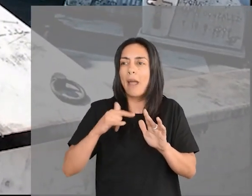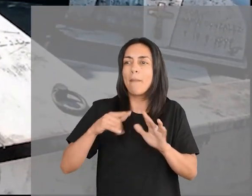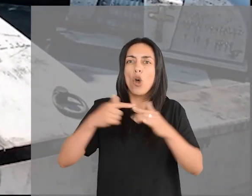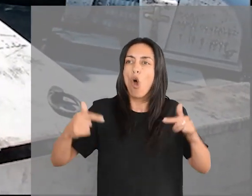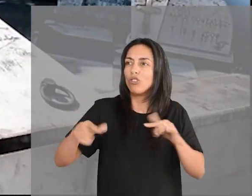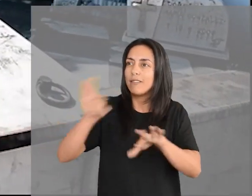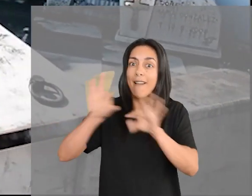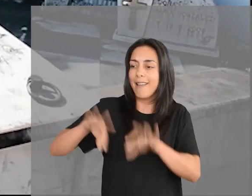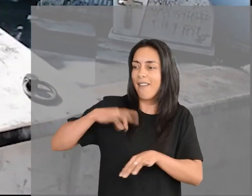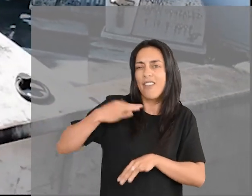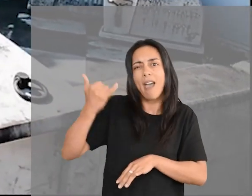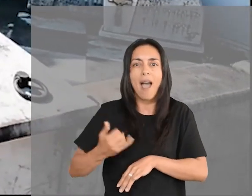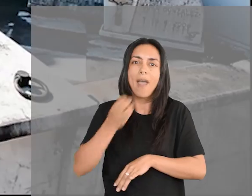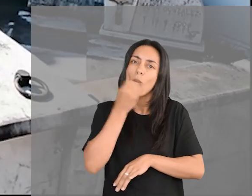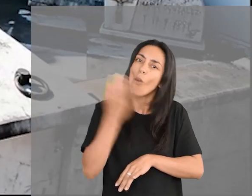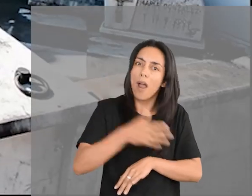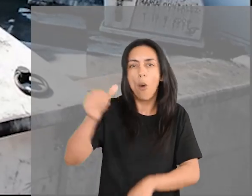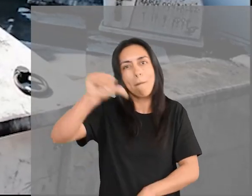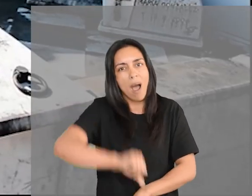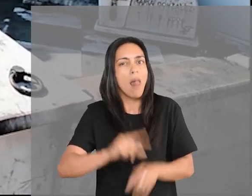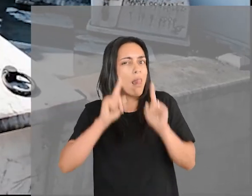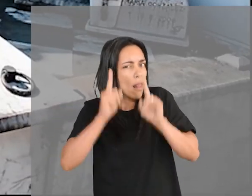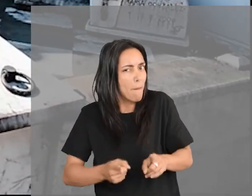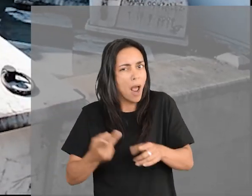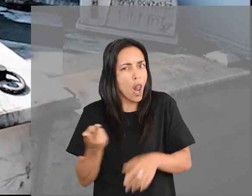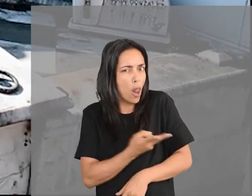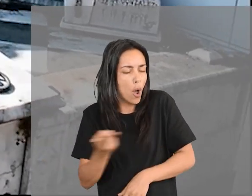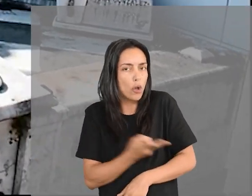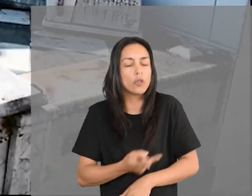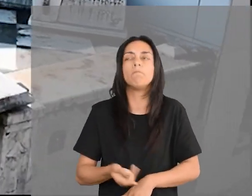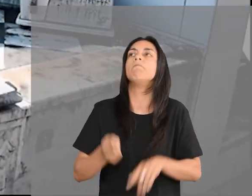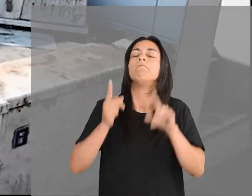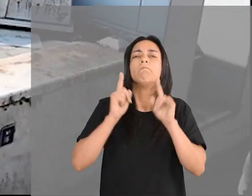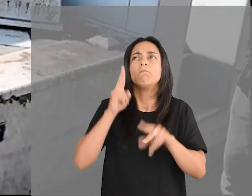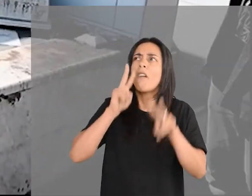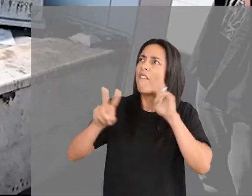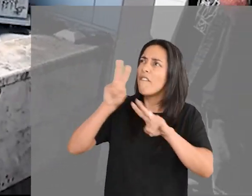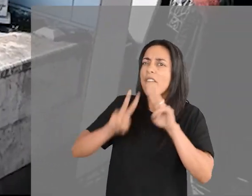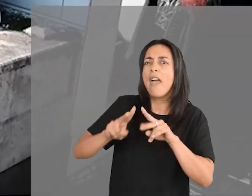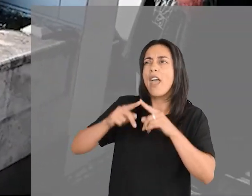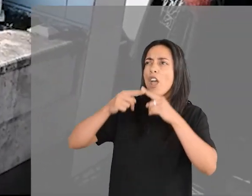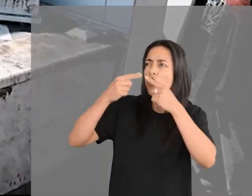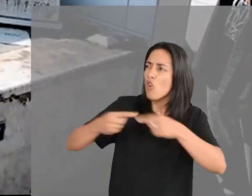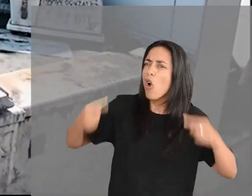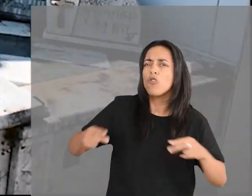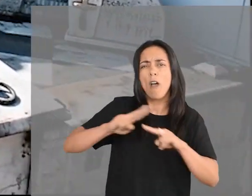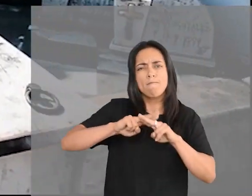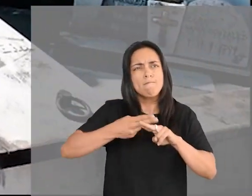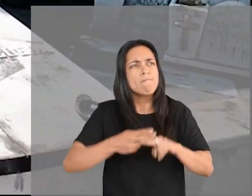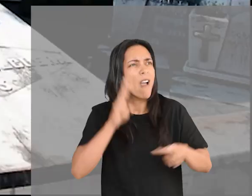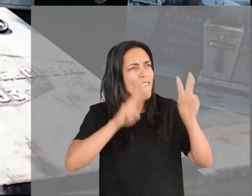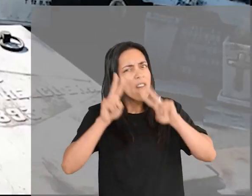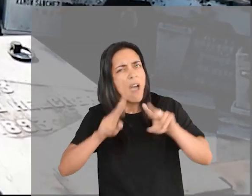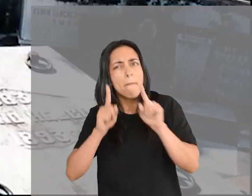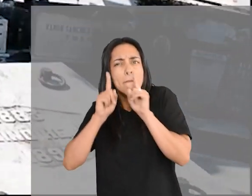apreciar que hay elementos que se siguen repitiendo y se siguen viendo en muchos lugares, como son los ángeles, las antorchas, la flor de